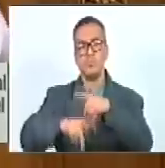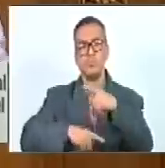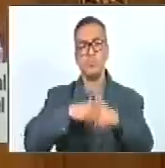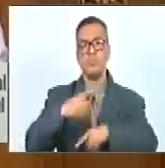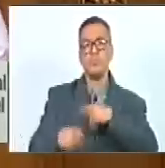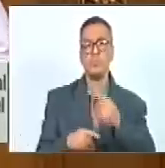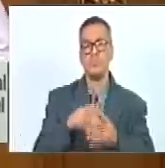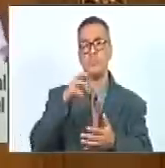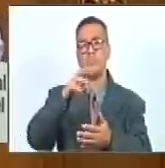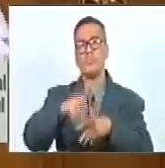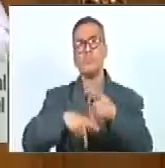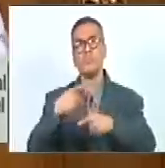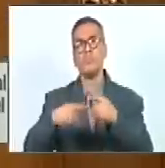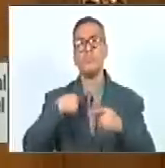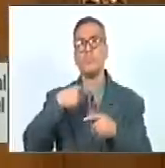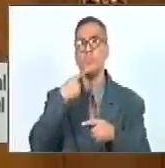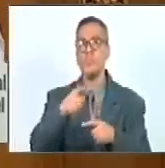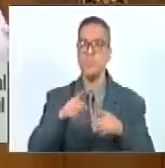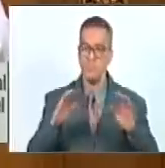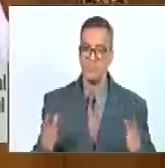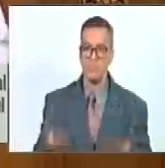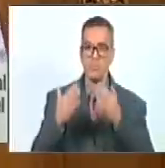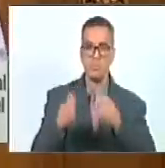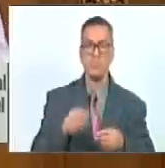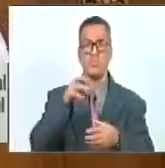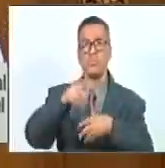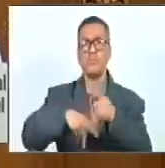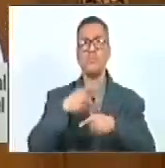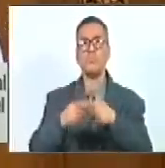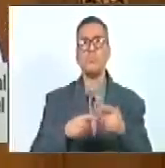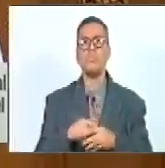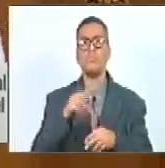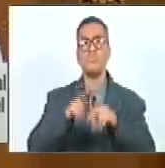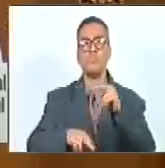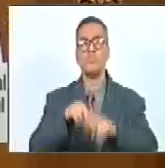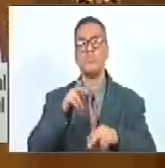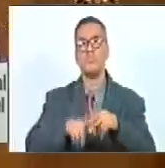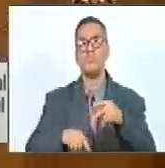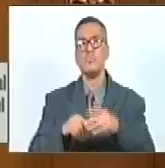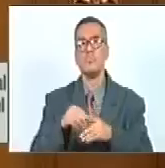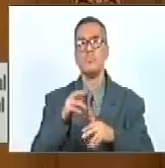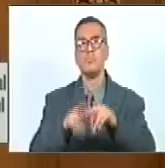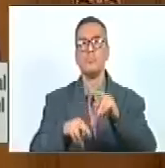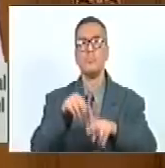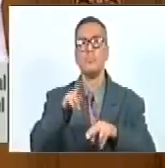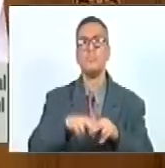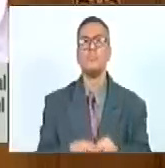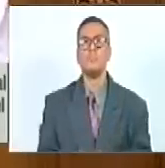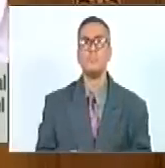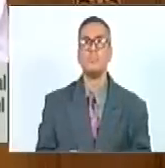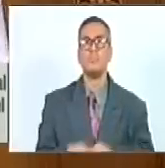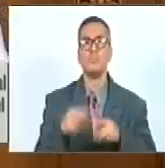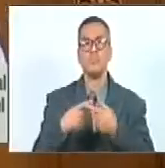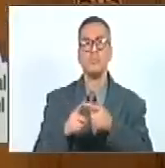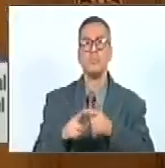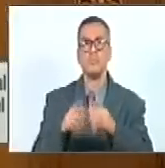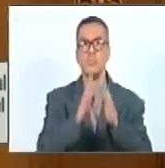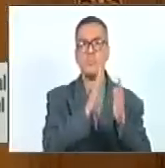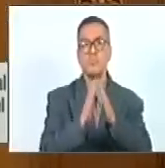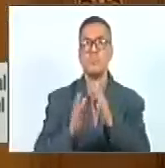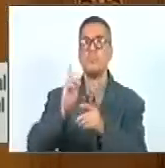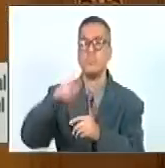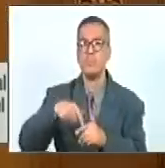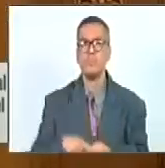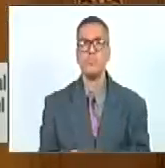de producción, es decir, incentivar la producción de componentes de la construcción a través de instancias organizativas